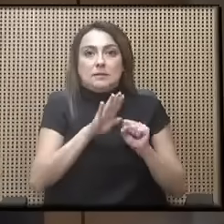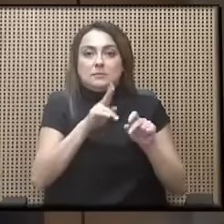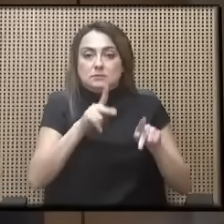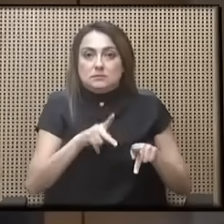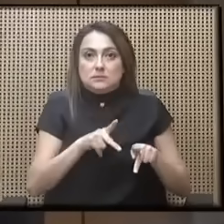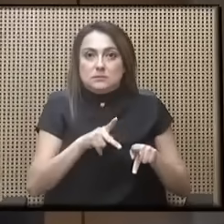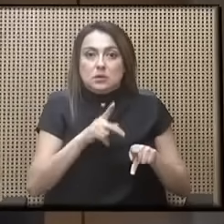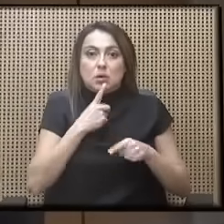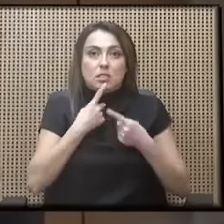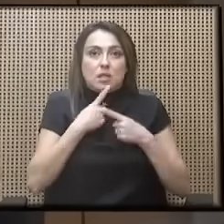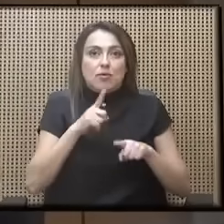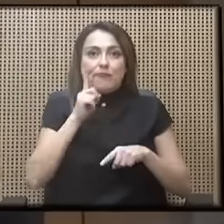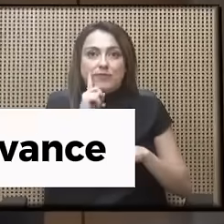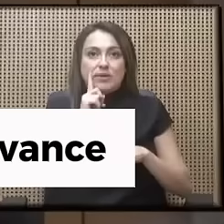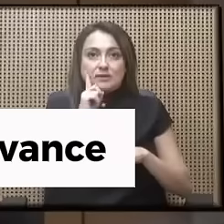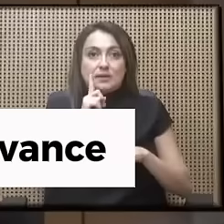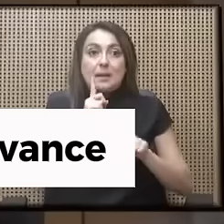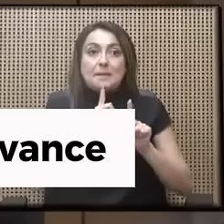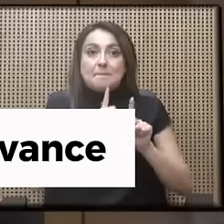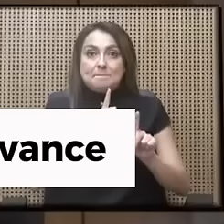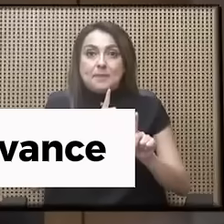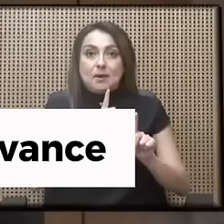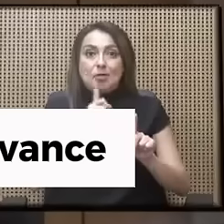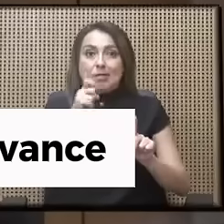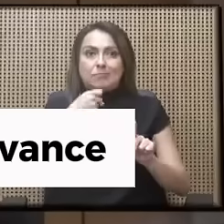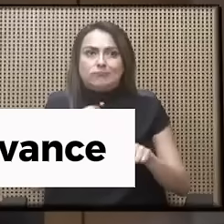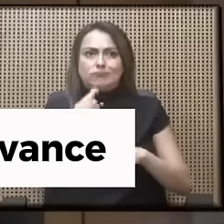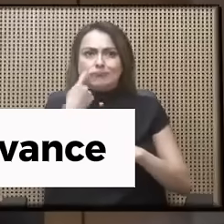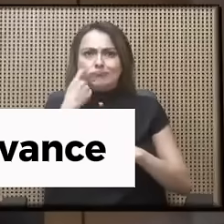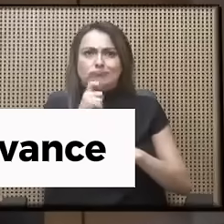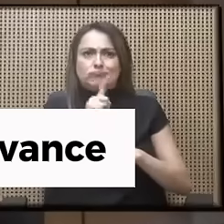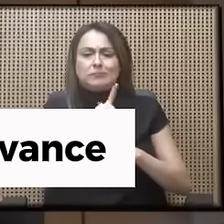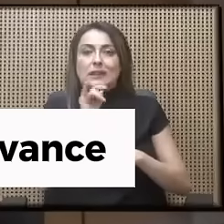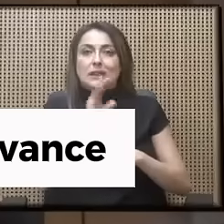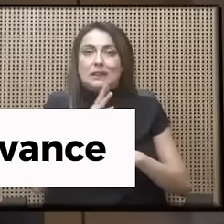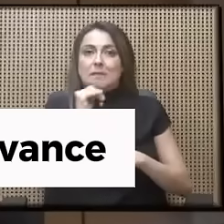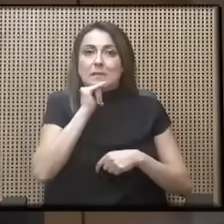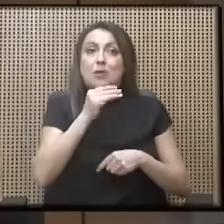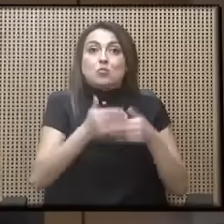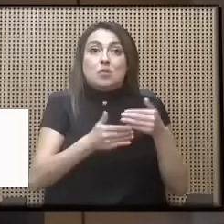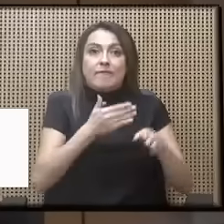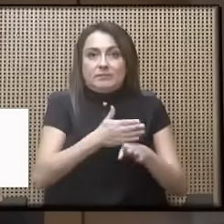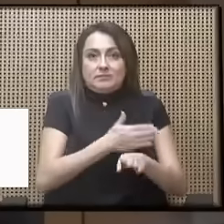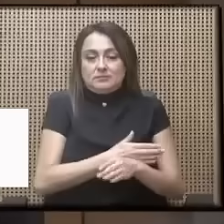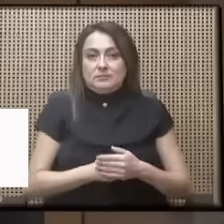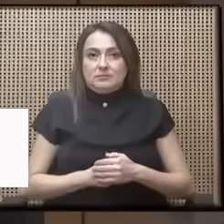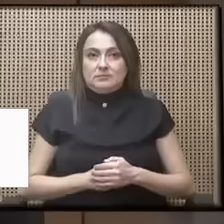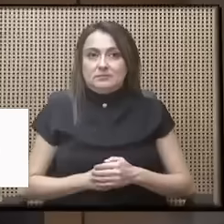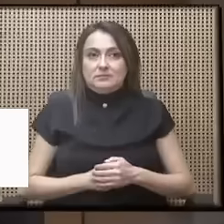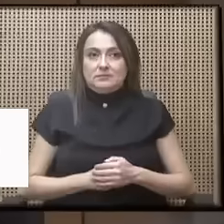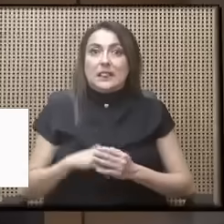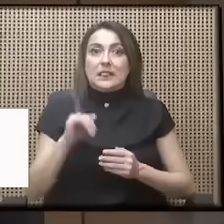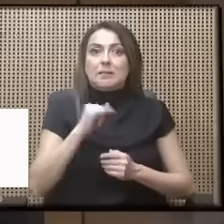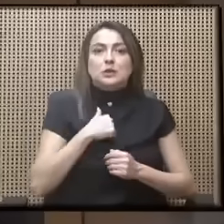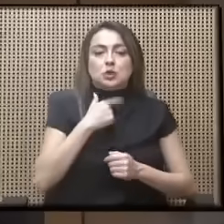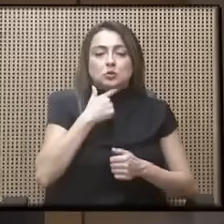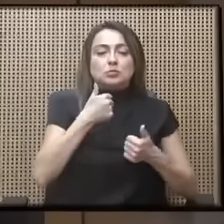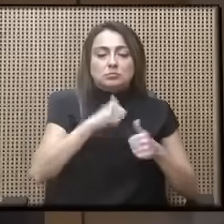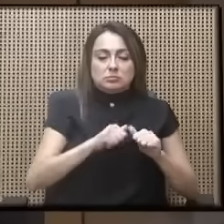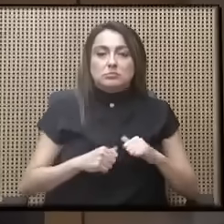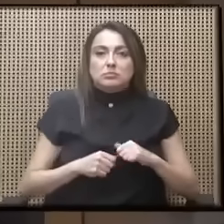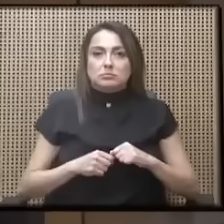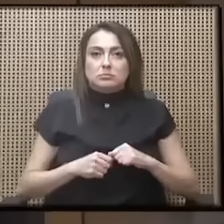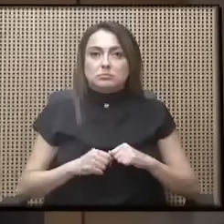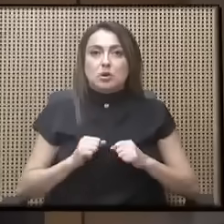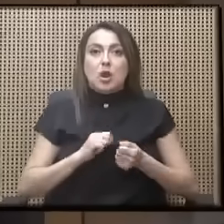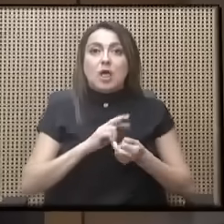persona en una declaración falsa. Pero debo reconocer que al menos es un avance. Y en ese sentido yo estoy de acuerdo